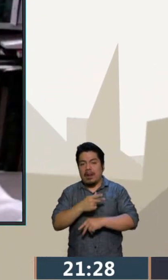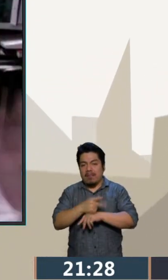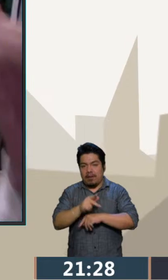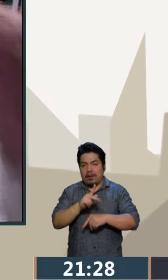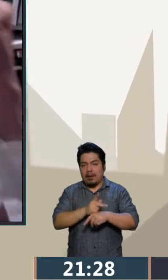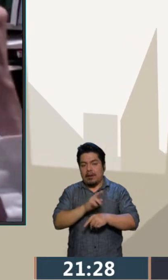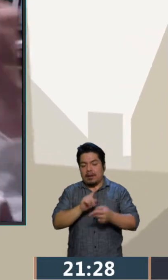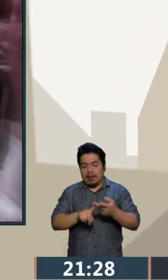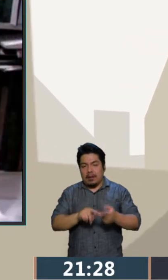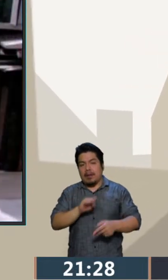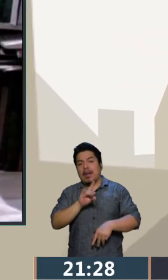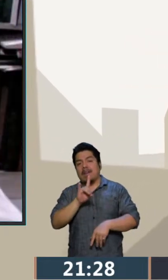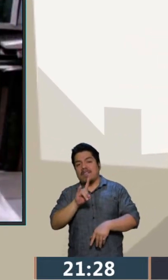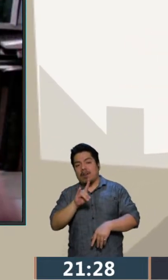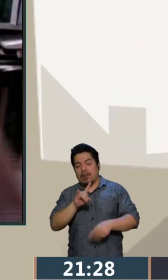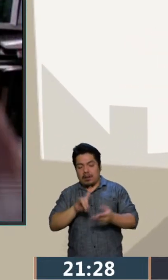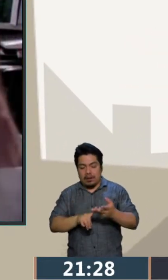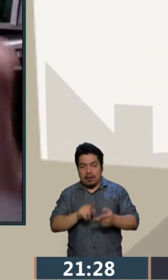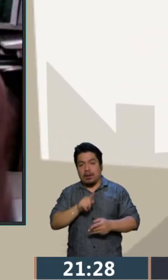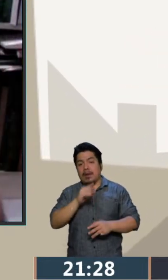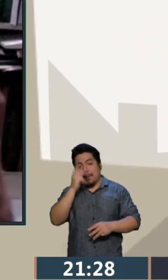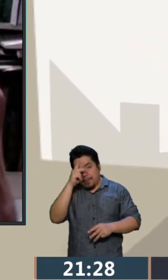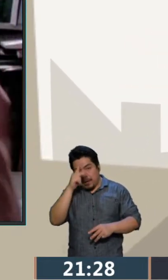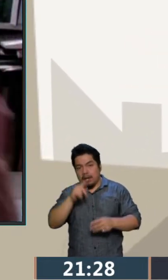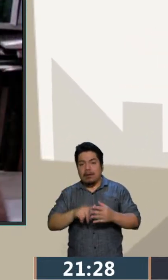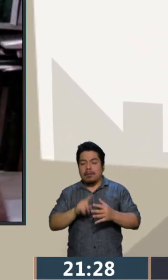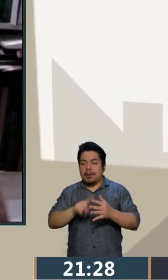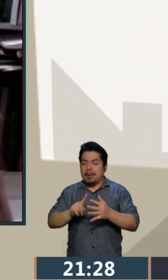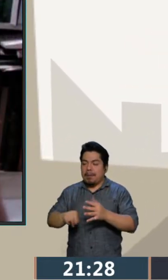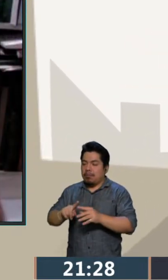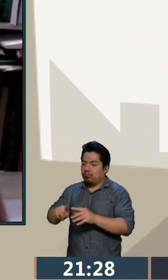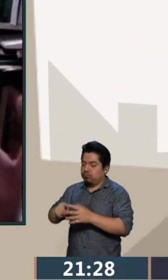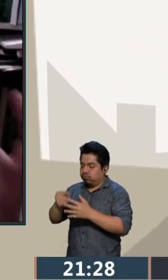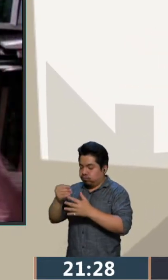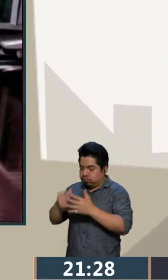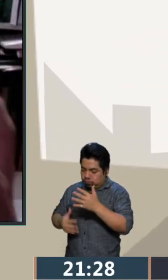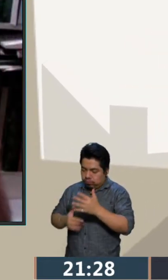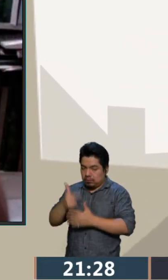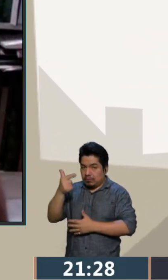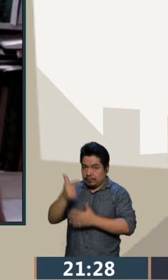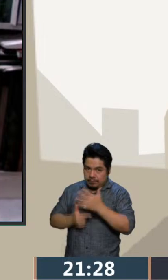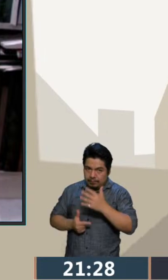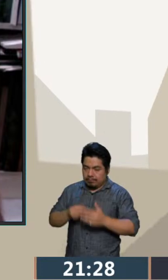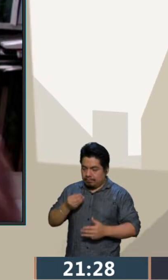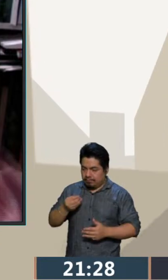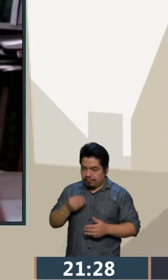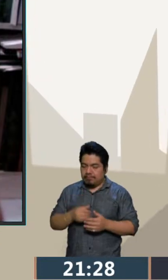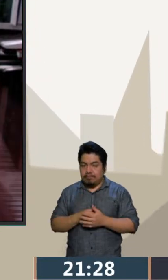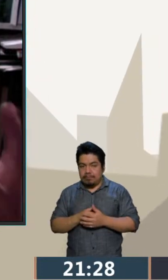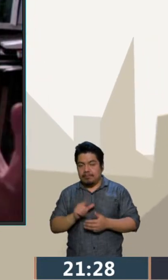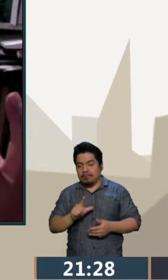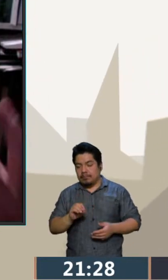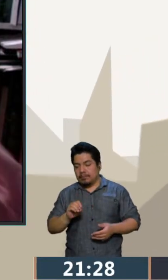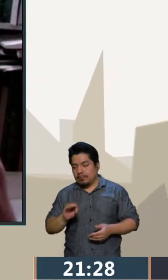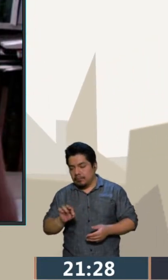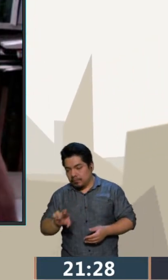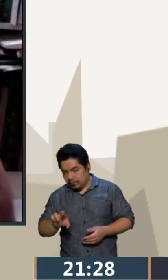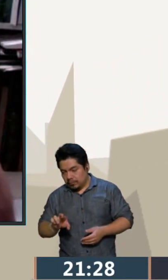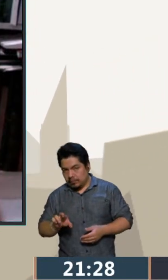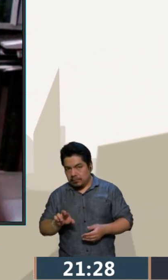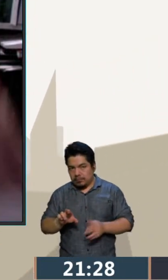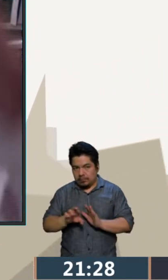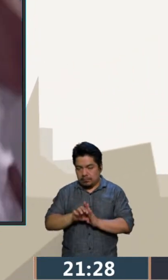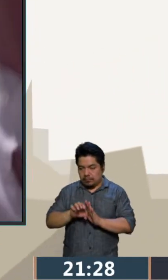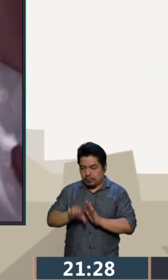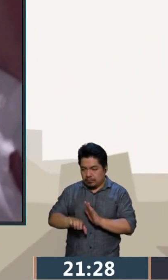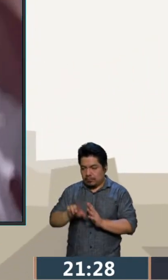Evo Morales en Bolivia, Pedro Castillo en Perú. La lista es muy larga. Si hacen lawfare, se